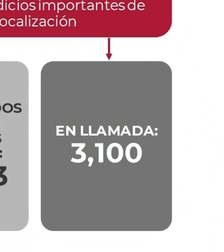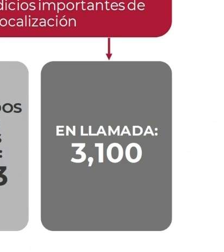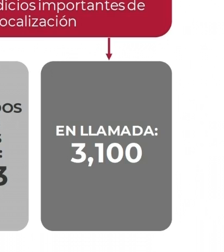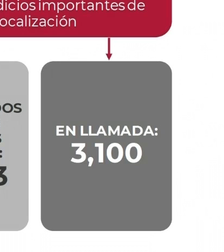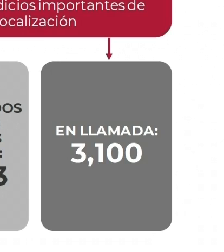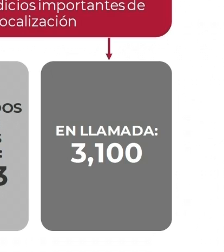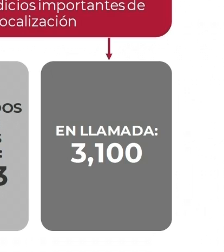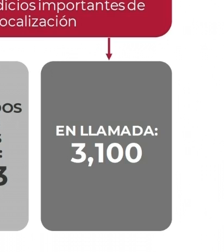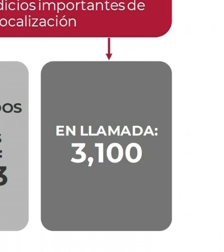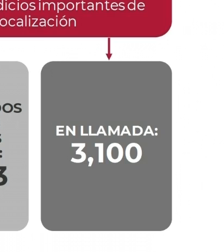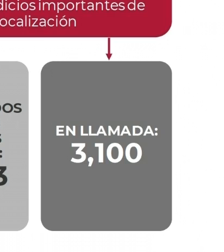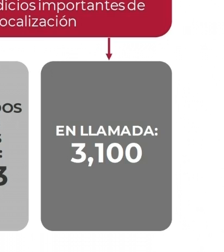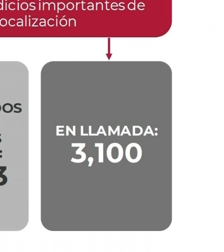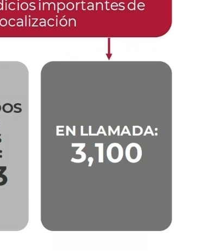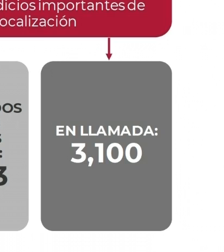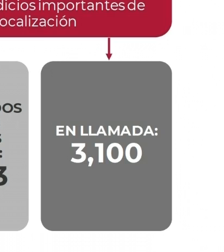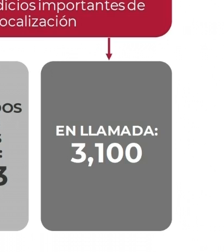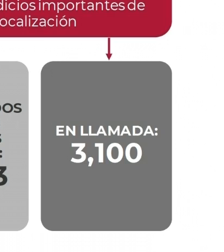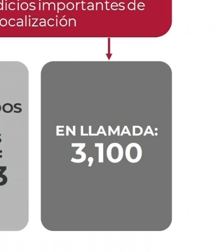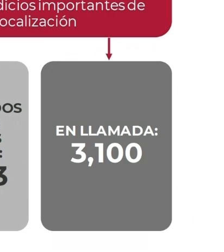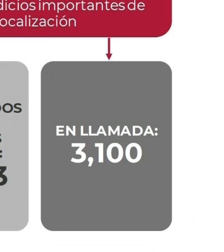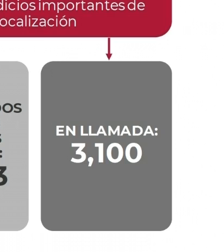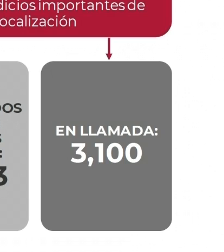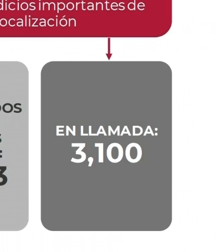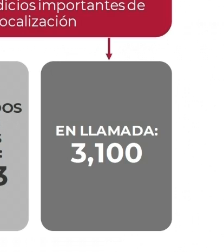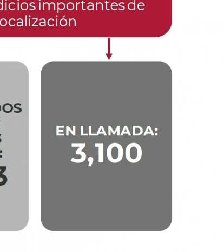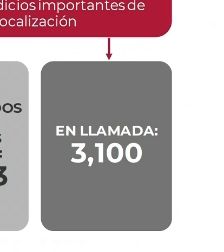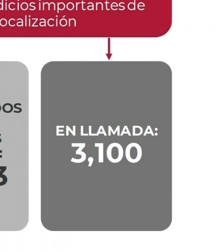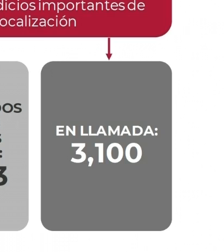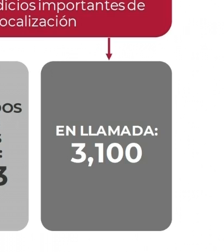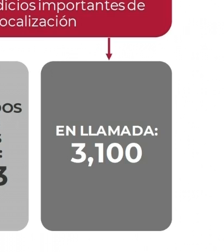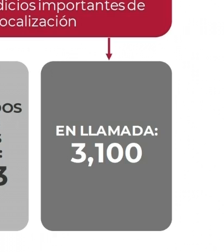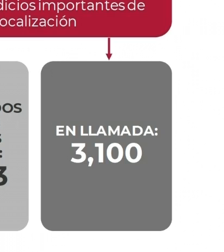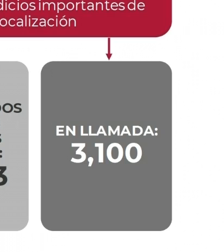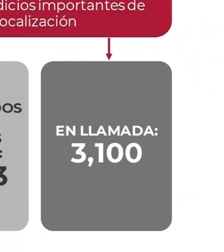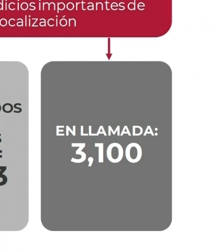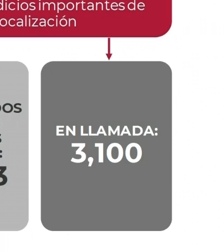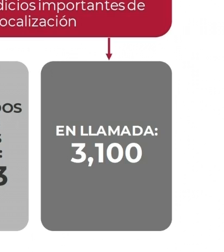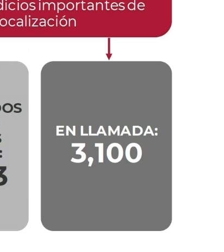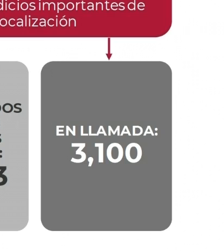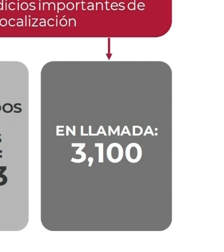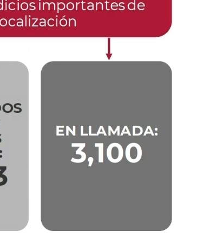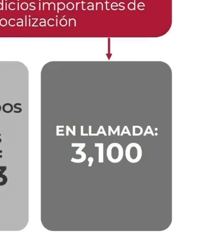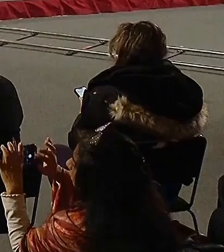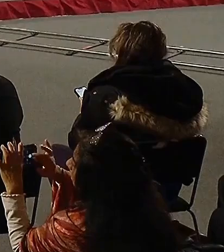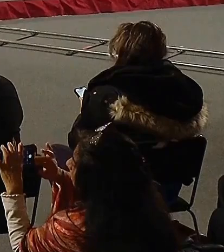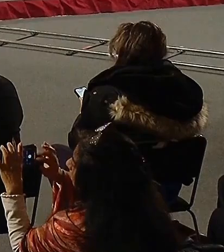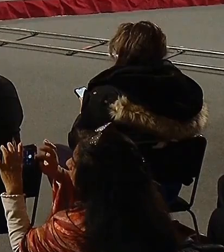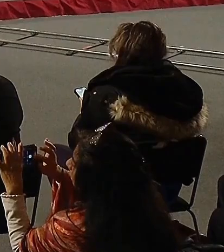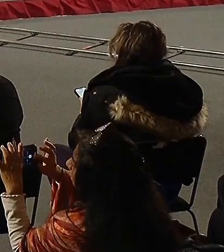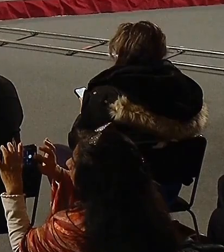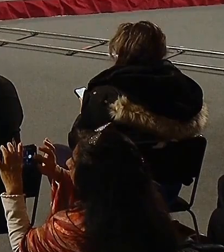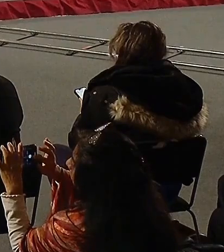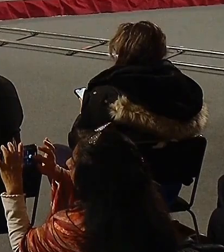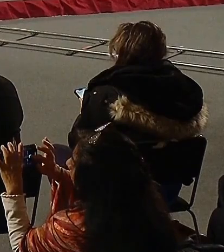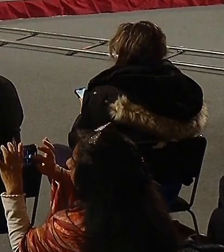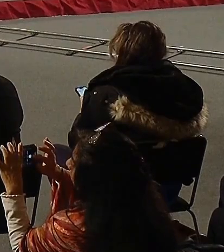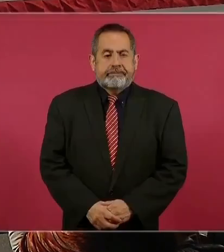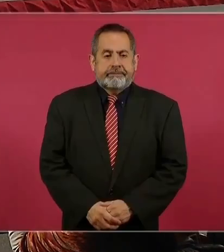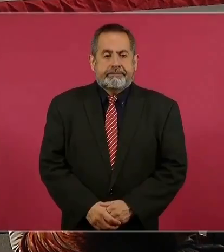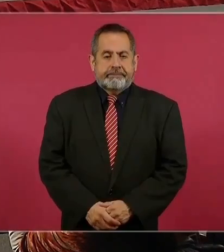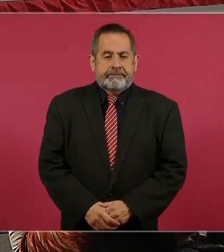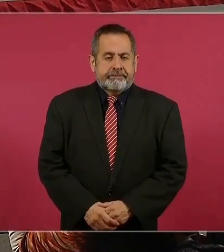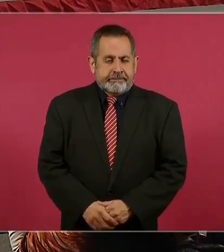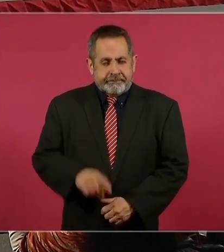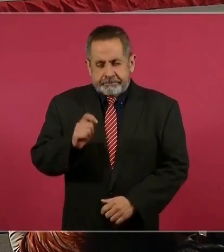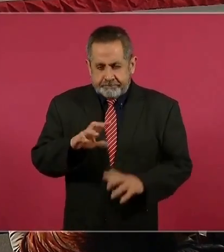a través de las llamadas telefónicas, ya sea hablando con ellos o con algún familiar. Adelante. Es